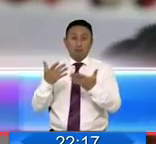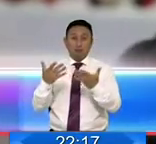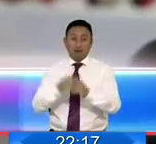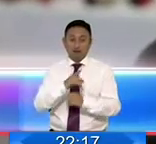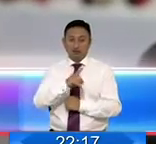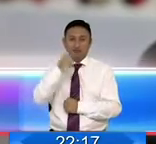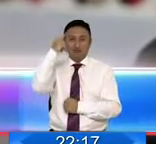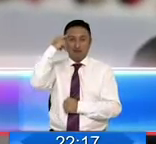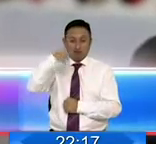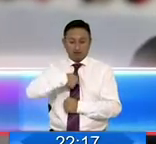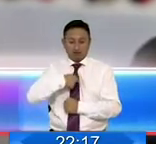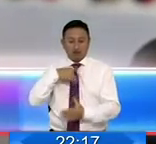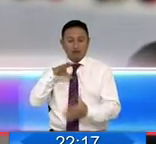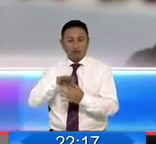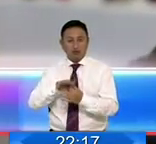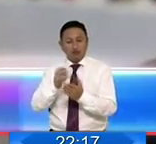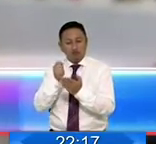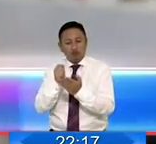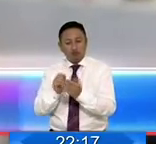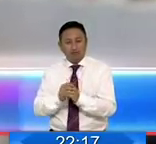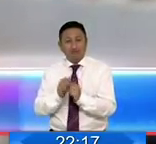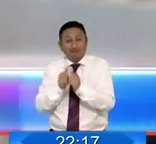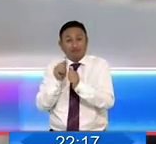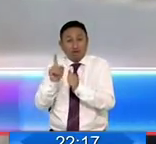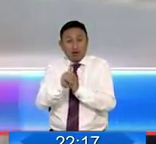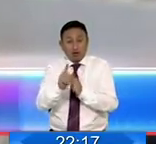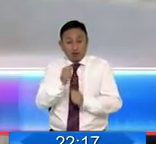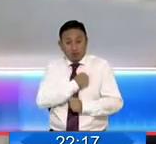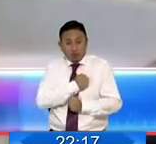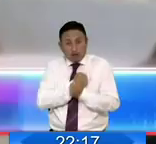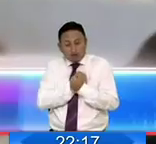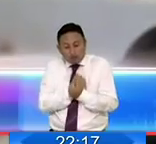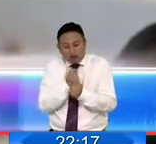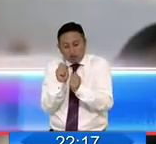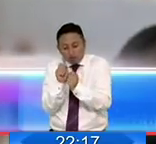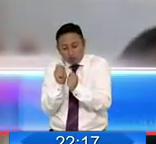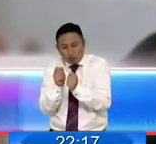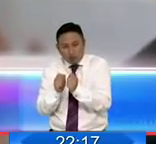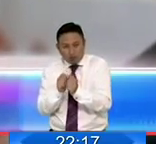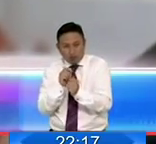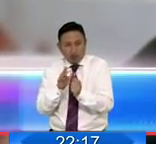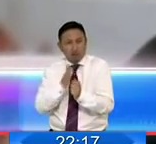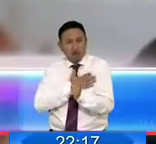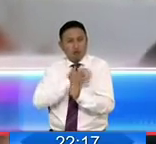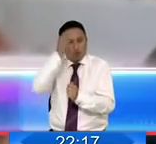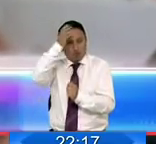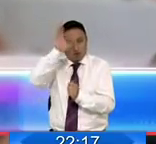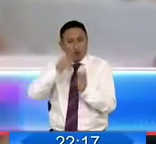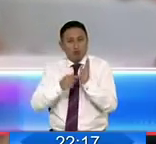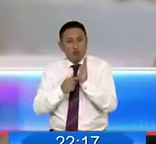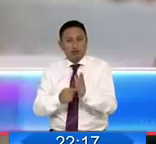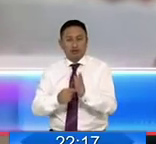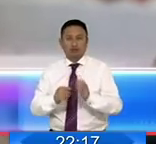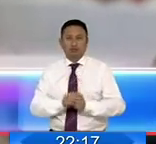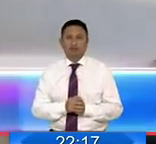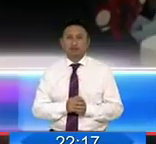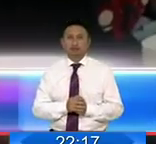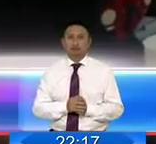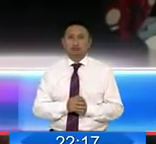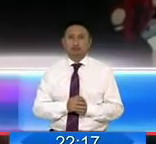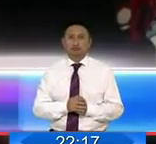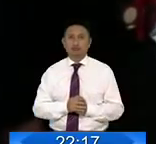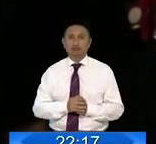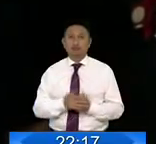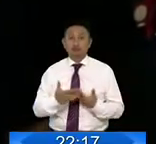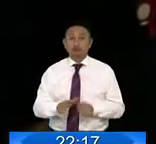y el corazón, porque cada artesanía lleva parte de nuestra esencia, de nuestra cultura, de nuestros sentimientos.